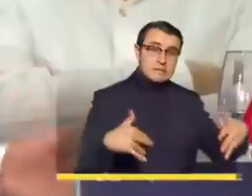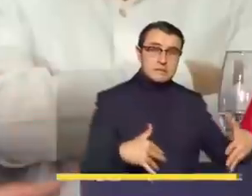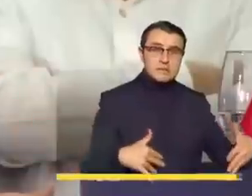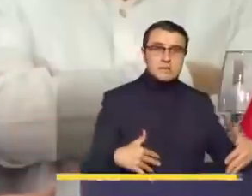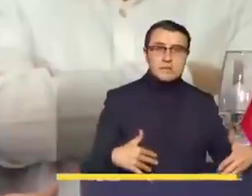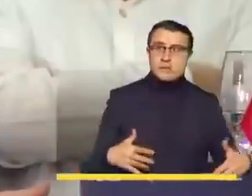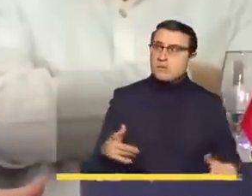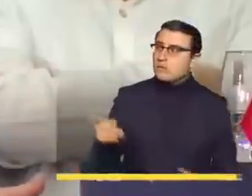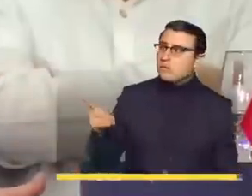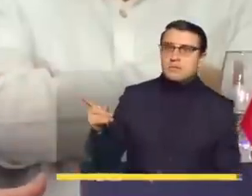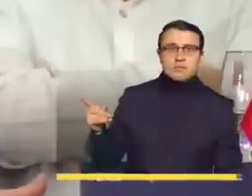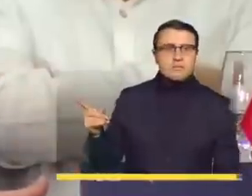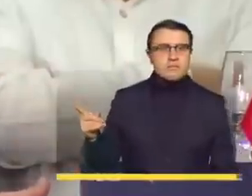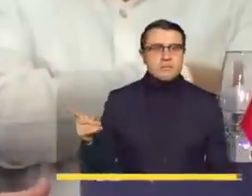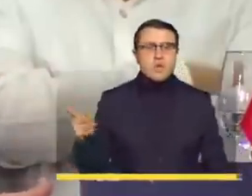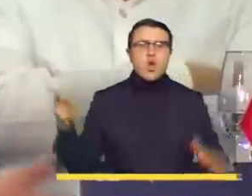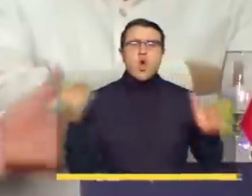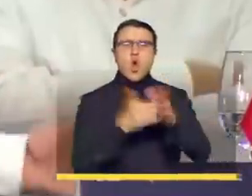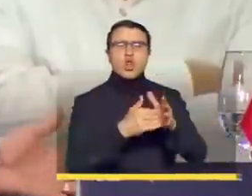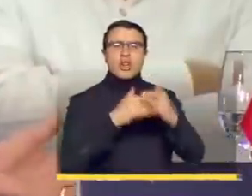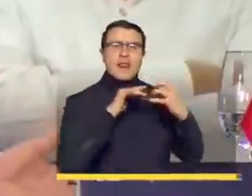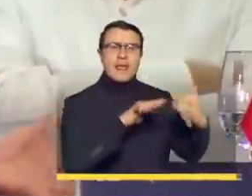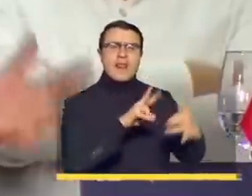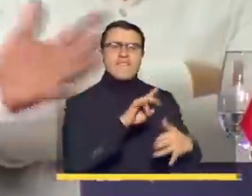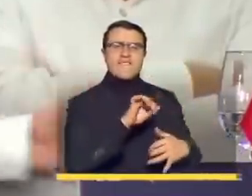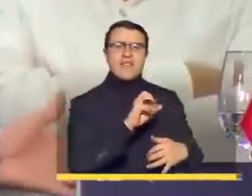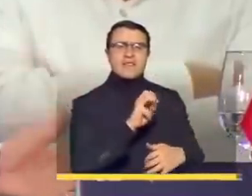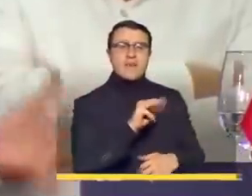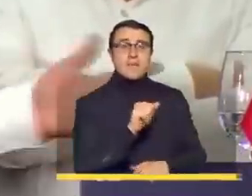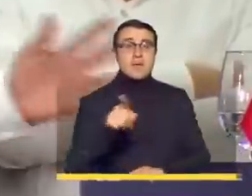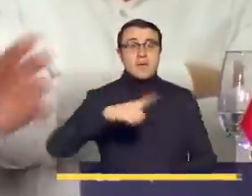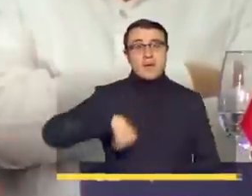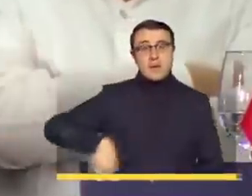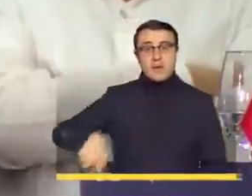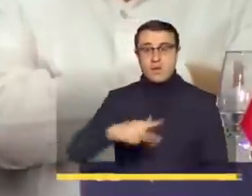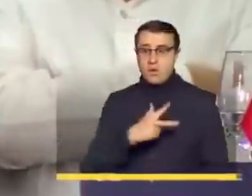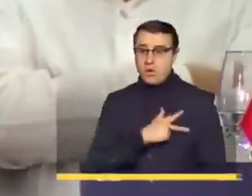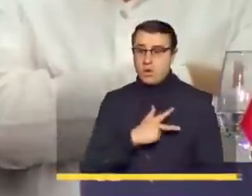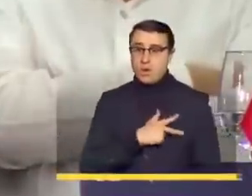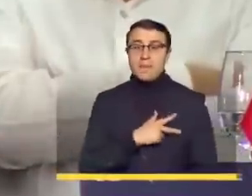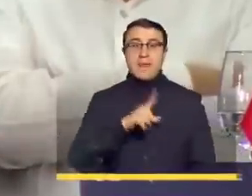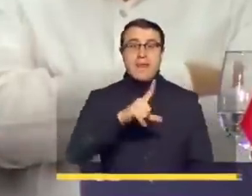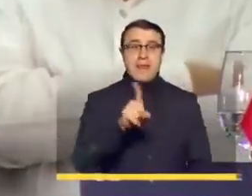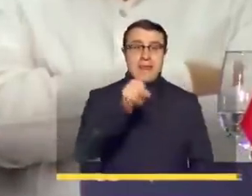¿Fue así o no fue así? Los hippies consumían marihuana y